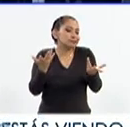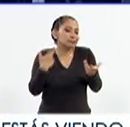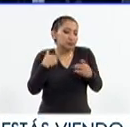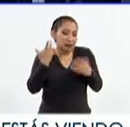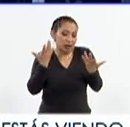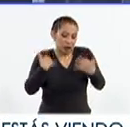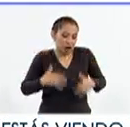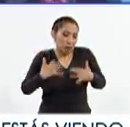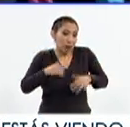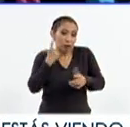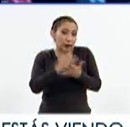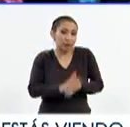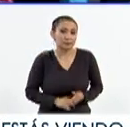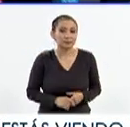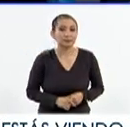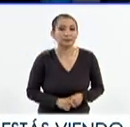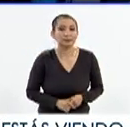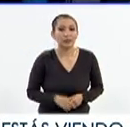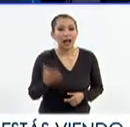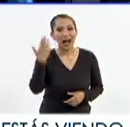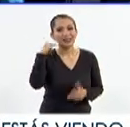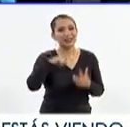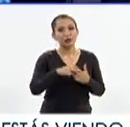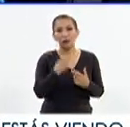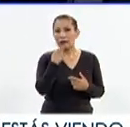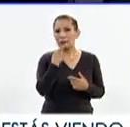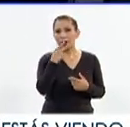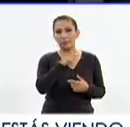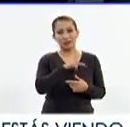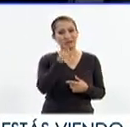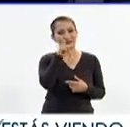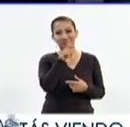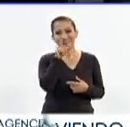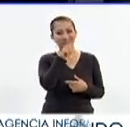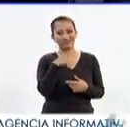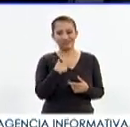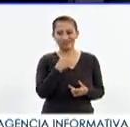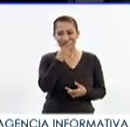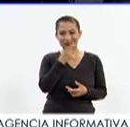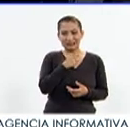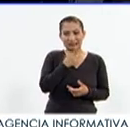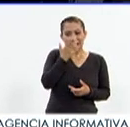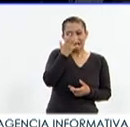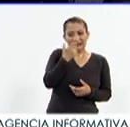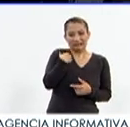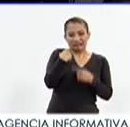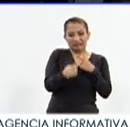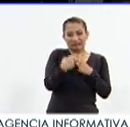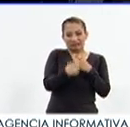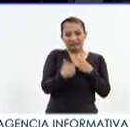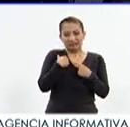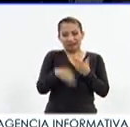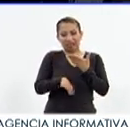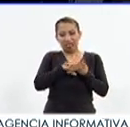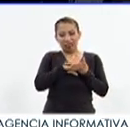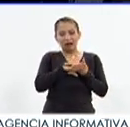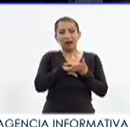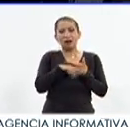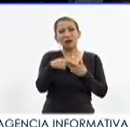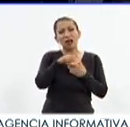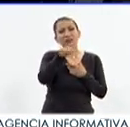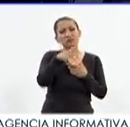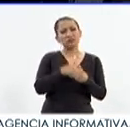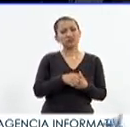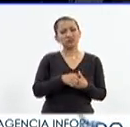que es mi forma de vestir. Pues al principio no hablaba mi lengua porque dije, ¿qué tal? Se burlan de mí o no sé. Pero